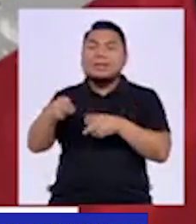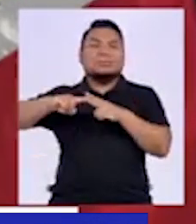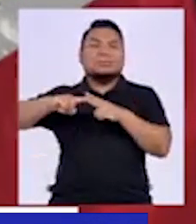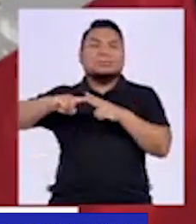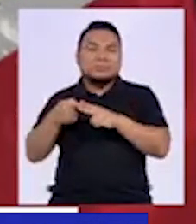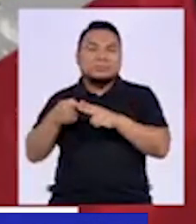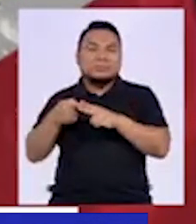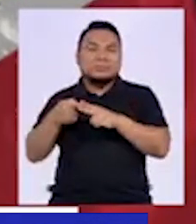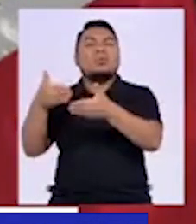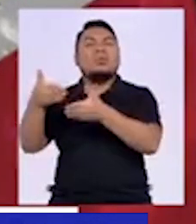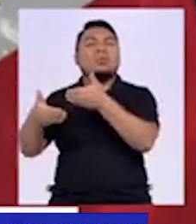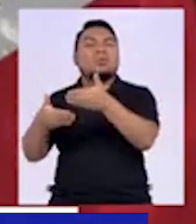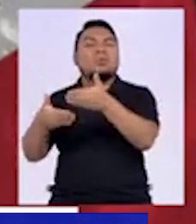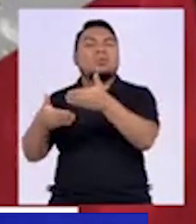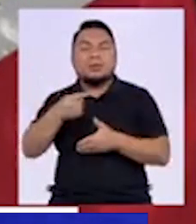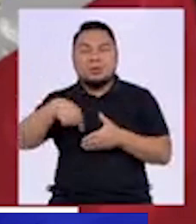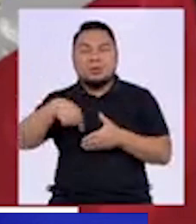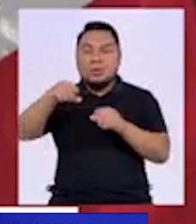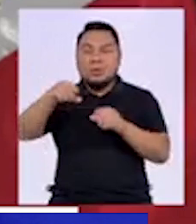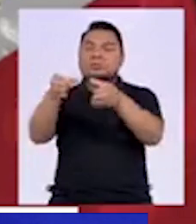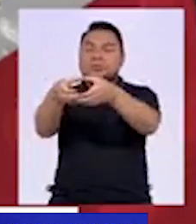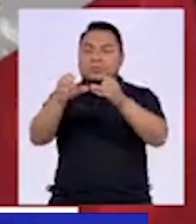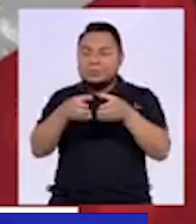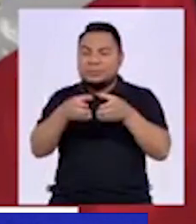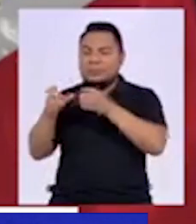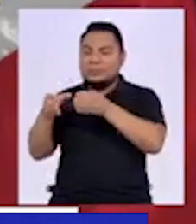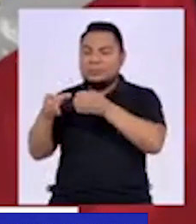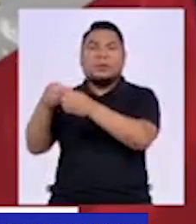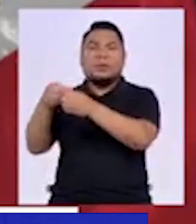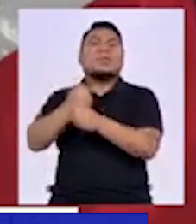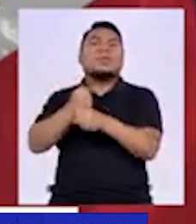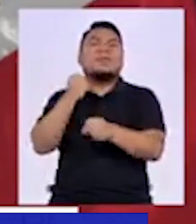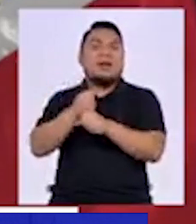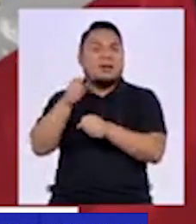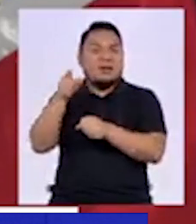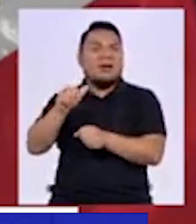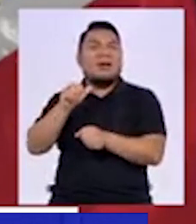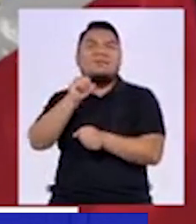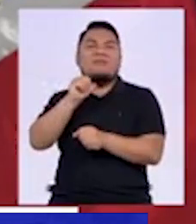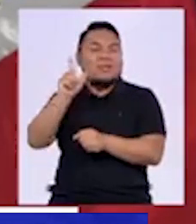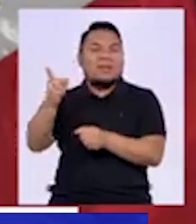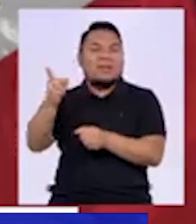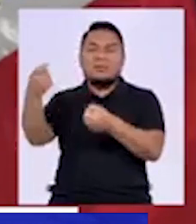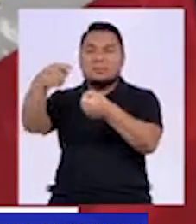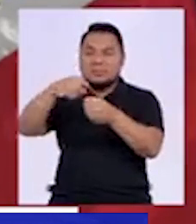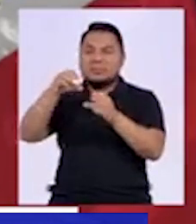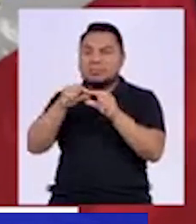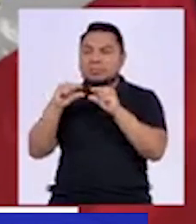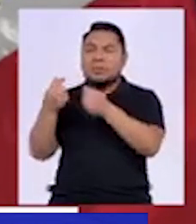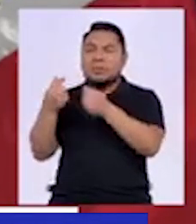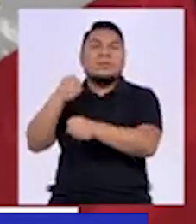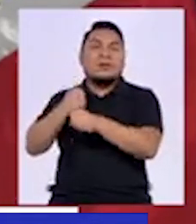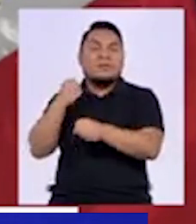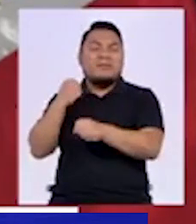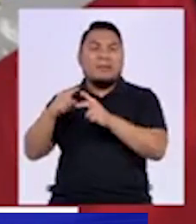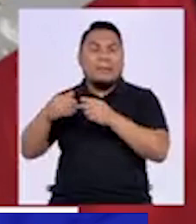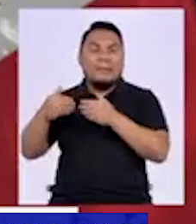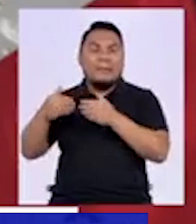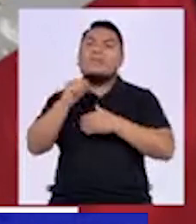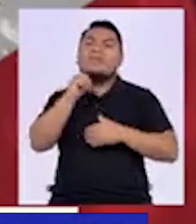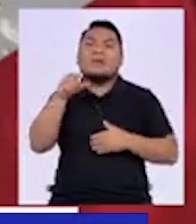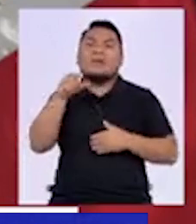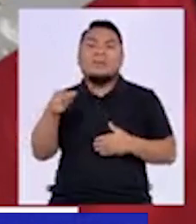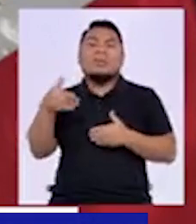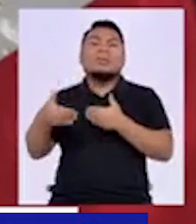de formar las comisiones de trabajo, elegir a sus miembros y organizarse para trabajar. Pero todo